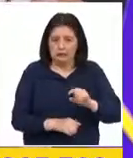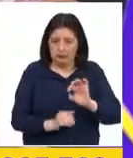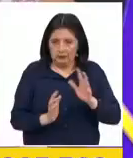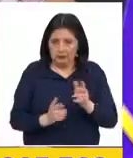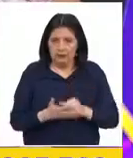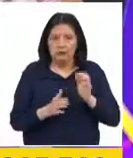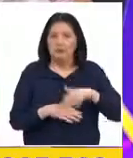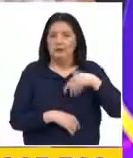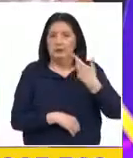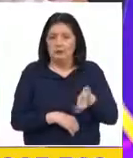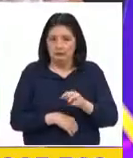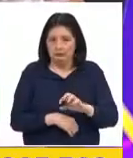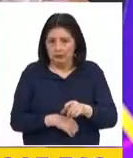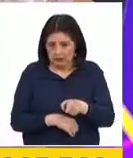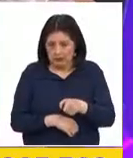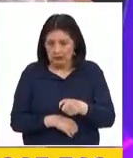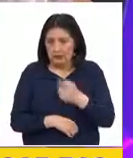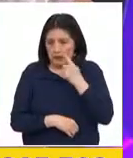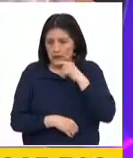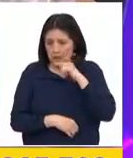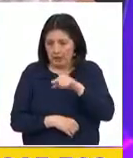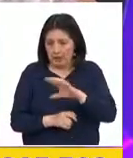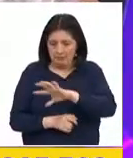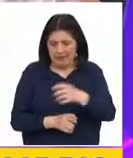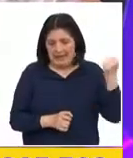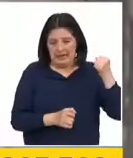después de quitarle el teléfono a una mujer.